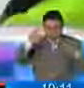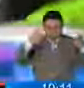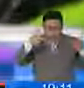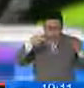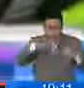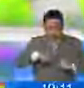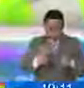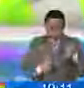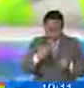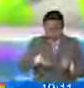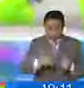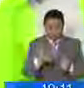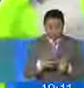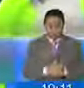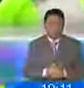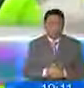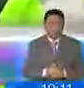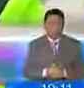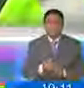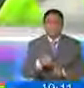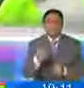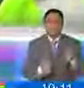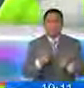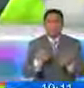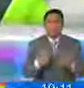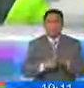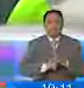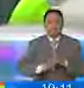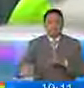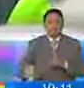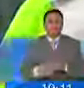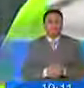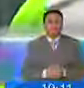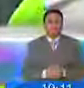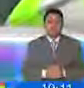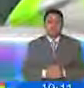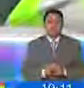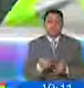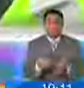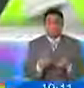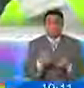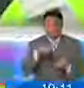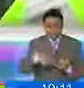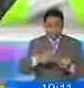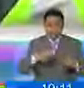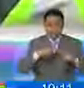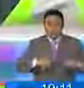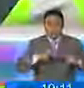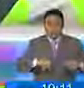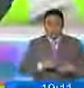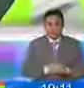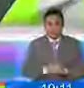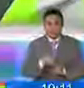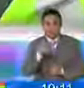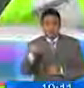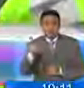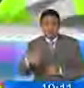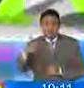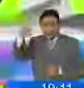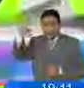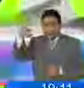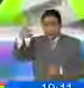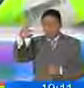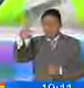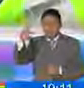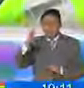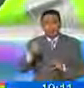vehículo aquí. El vehículo se ha dado a la fuga. Ahorita se están investigando, en la parte de allá hay una cámara. Ojalá